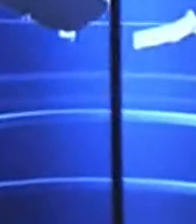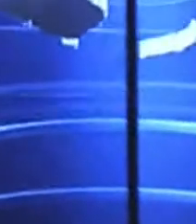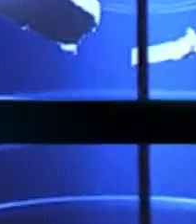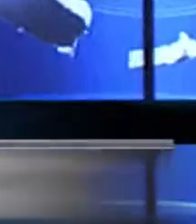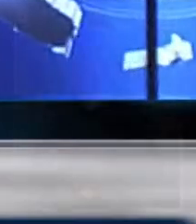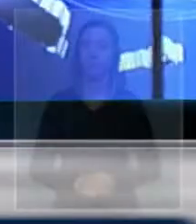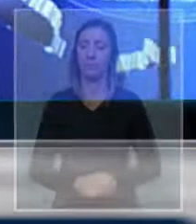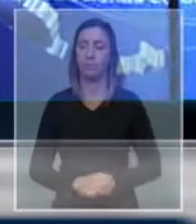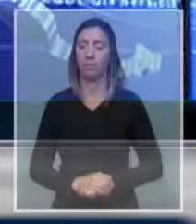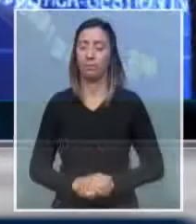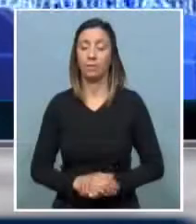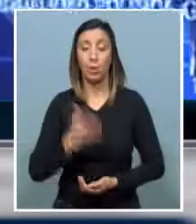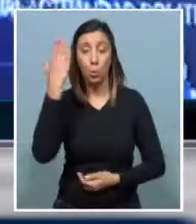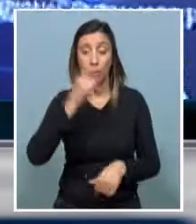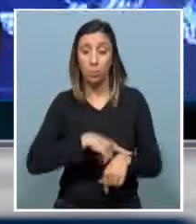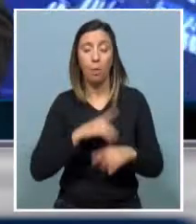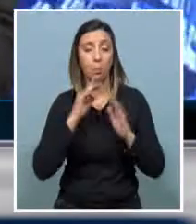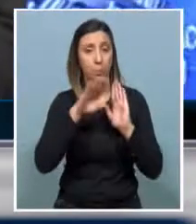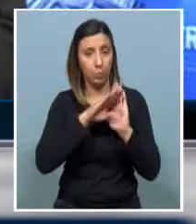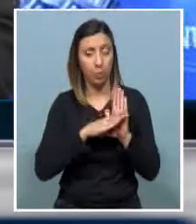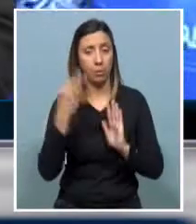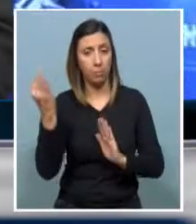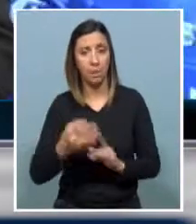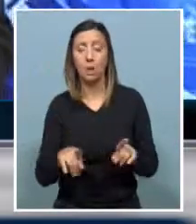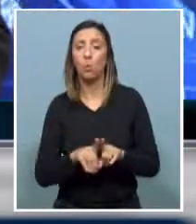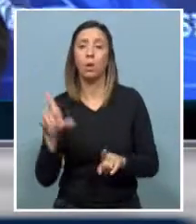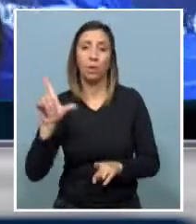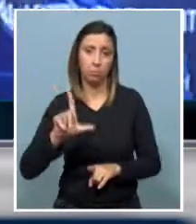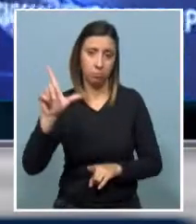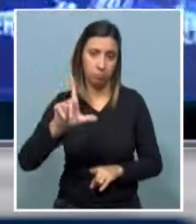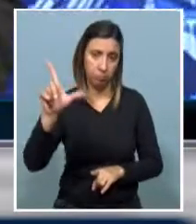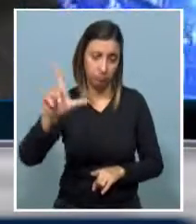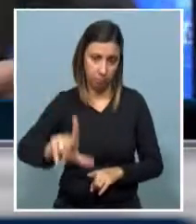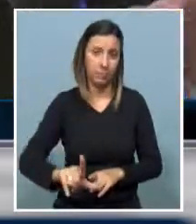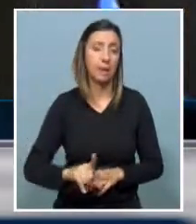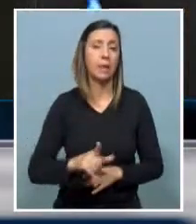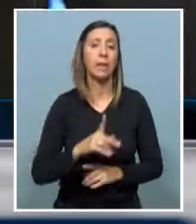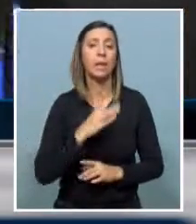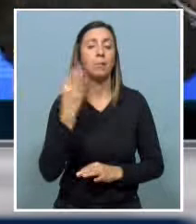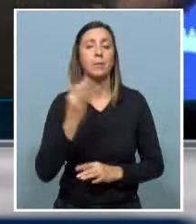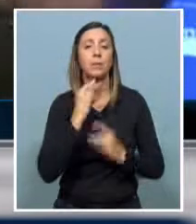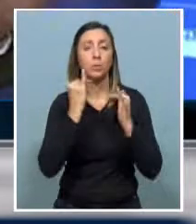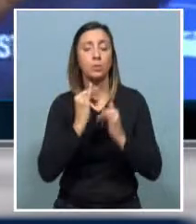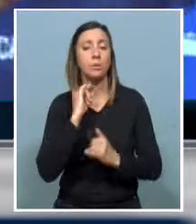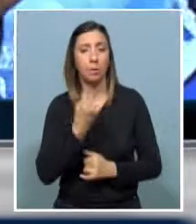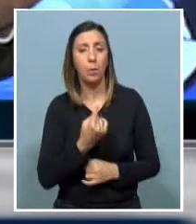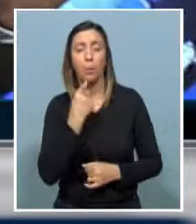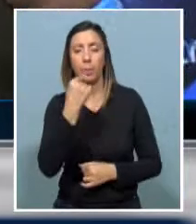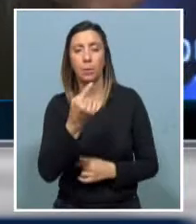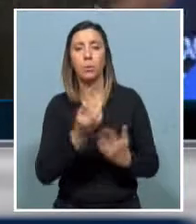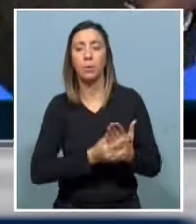Seguimos en vivo en la pantalla de Canal 13, últimos minutos de este programa especial, como todos los lunes, especial de Noticias 13. Pregunta para el Ministro de Salud,